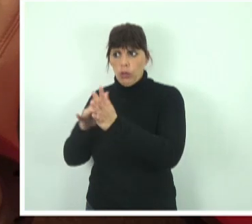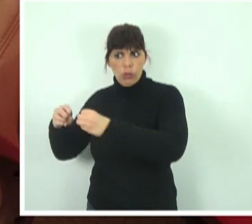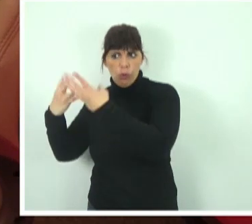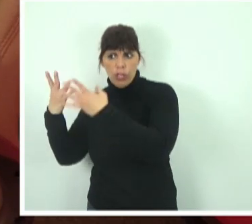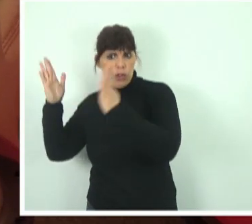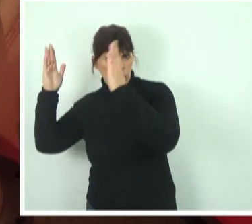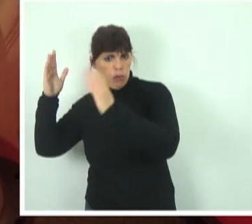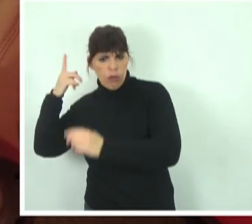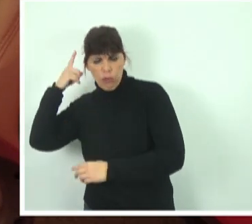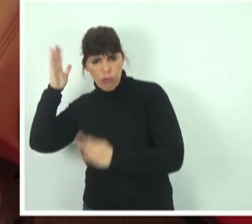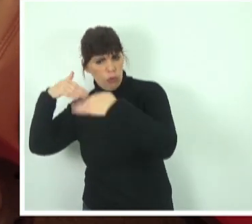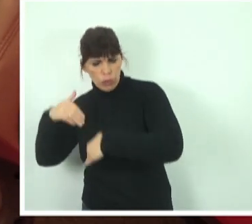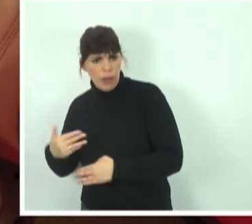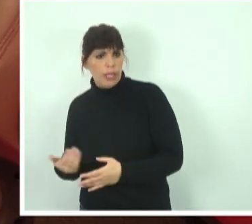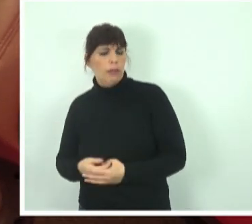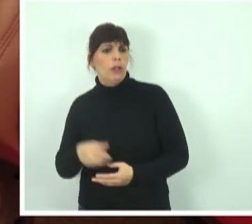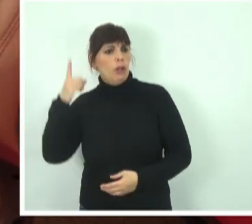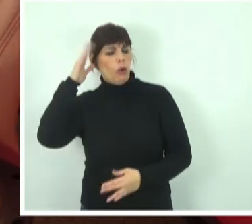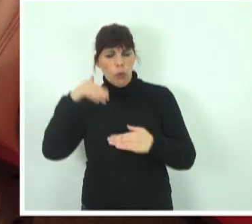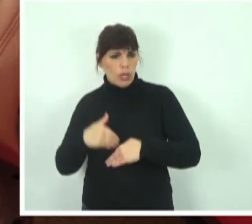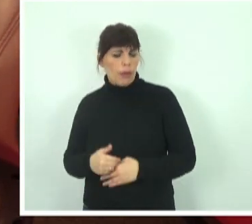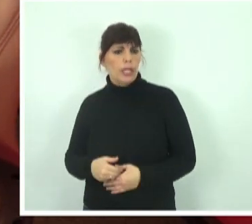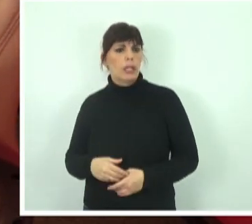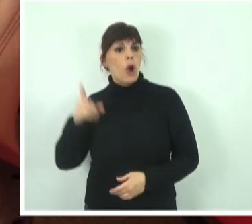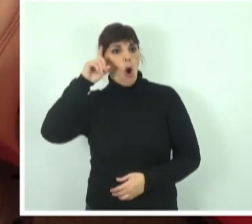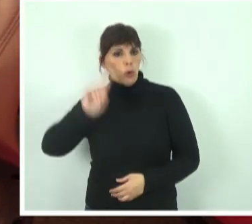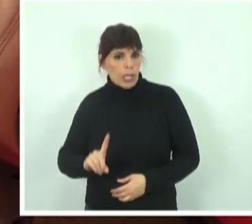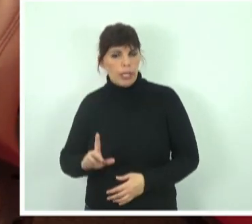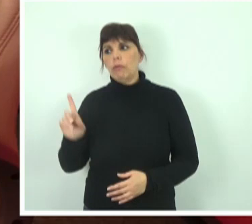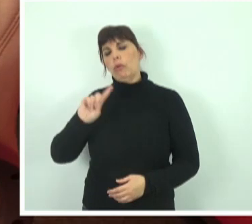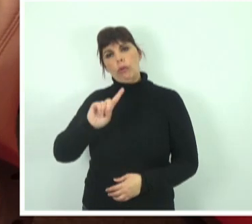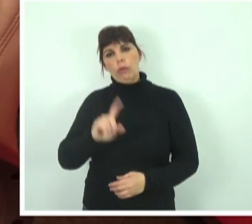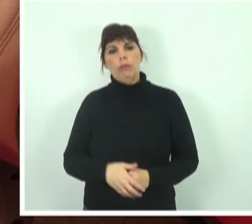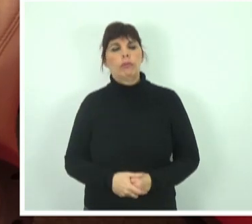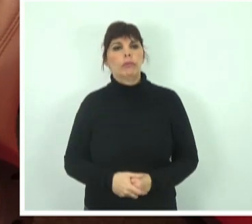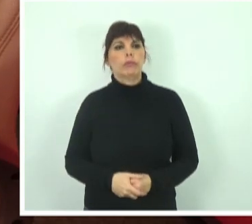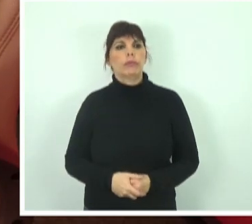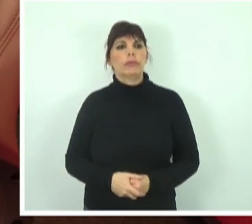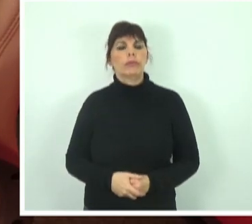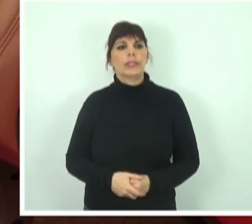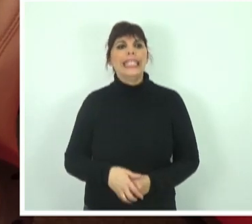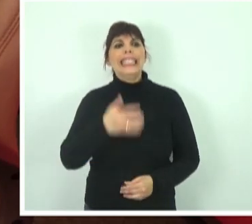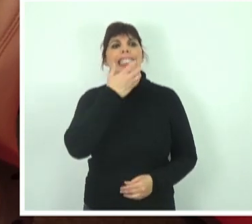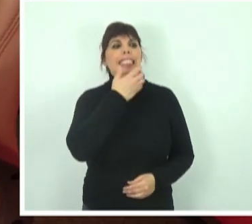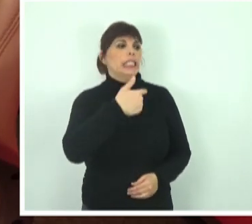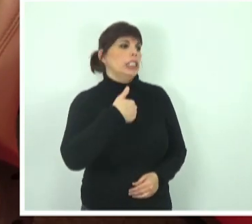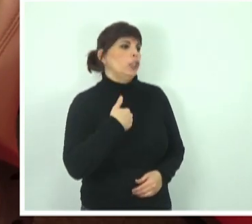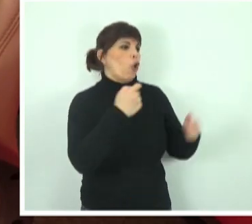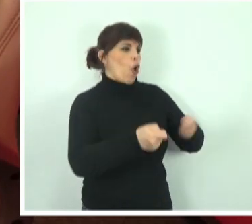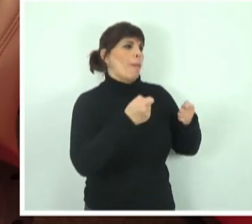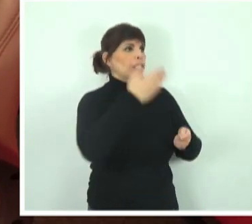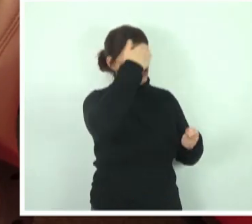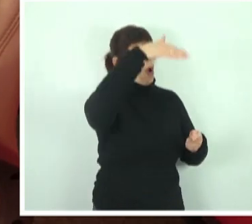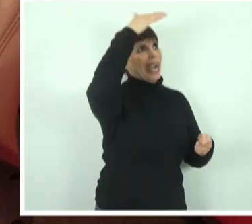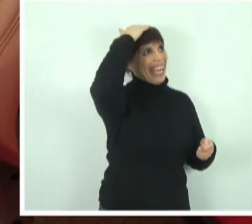explicarte. Si yo, el pastor Juan Cano, está con, vamos a decir, con otra persona,